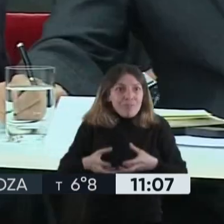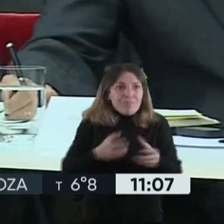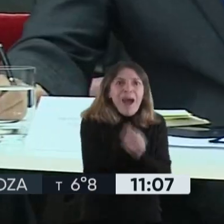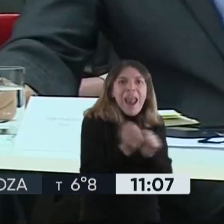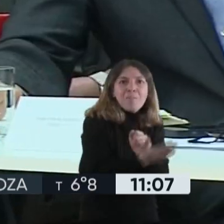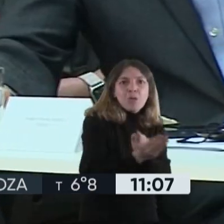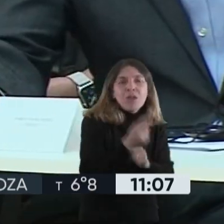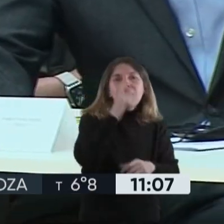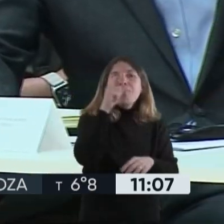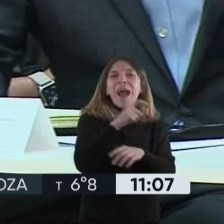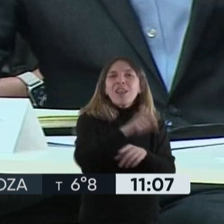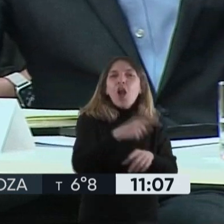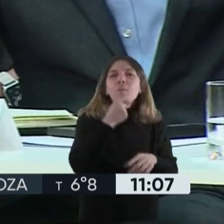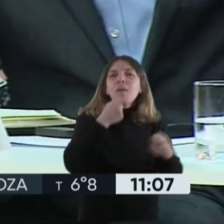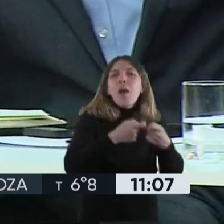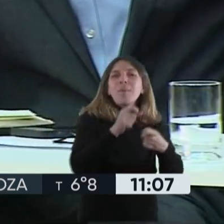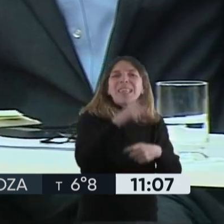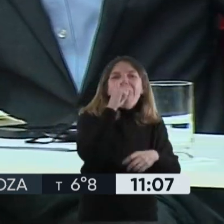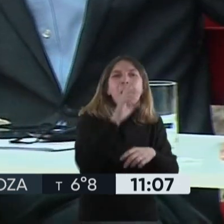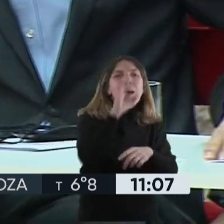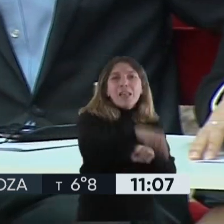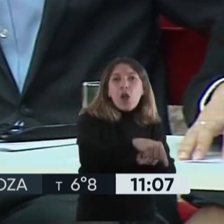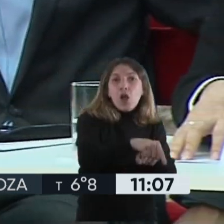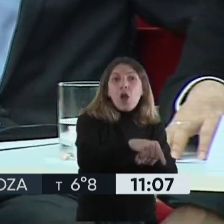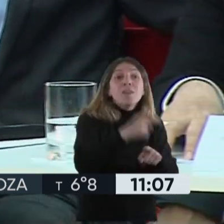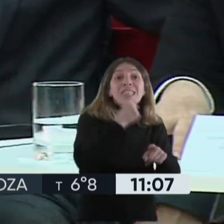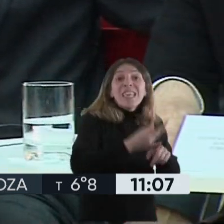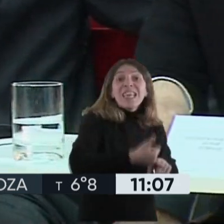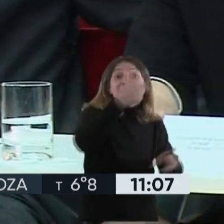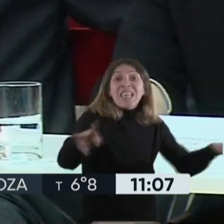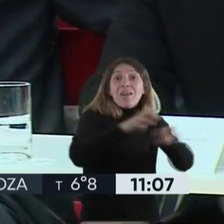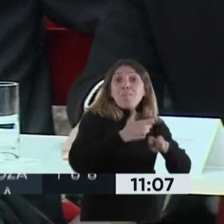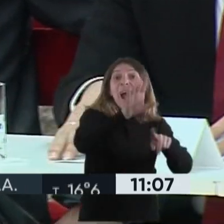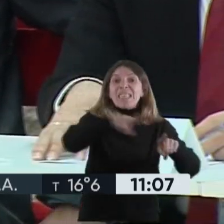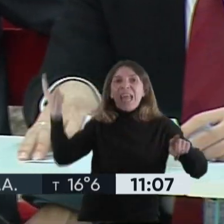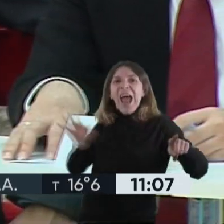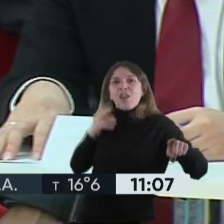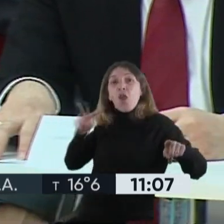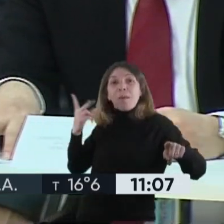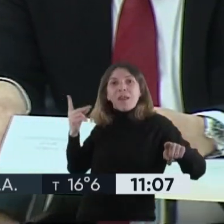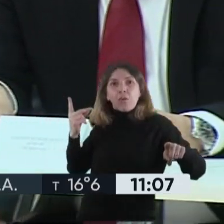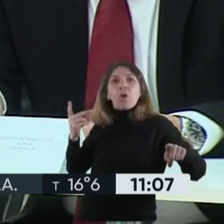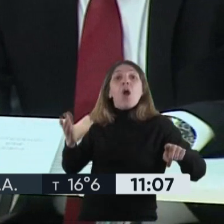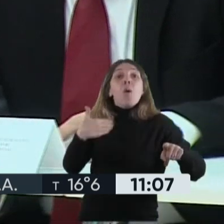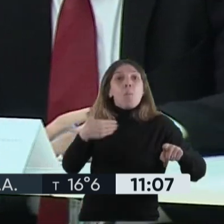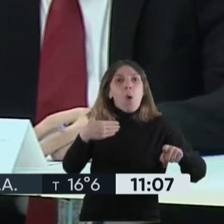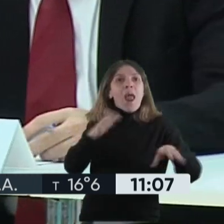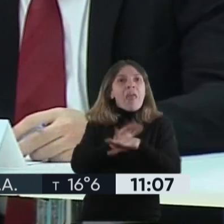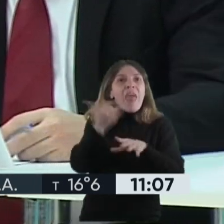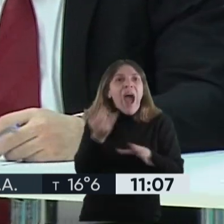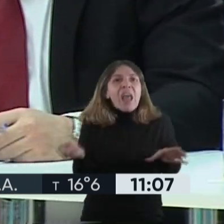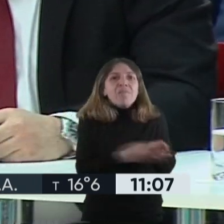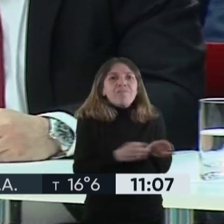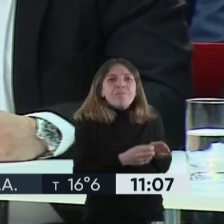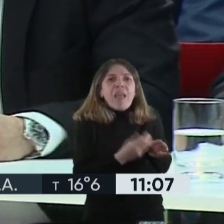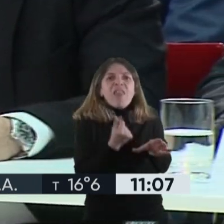petróleo, cada empresa que logre obtener una producción mayor a la del año 2021 podrá acceder a divisas por un monto equivalente al 20% de